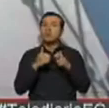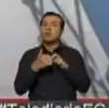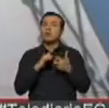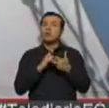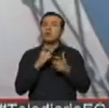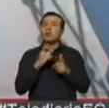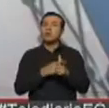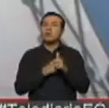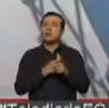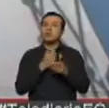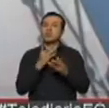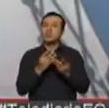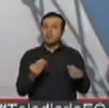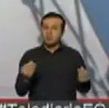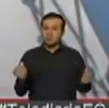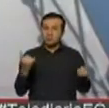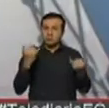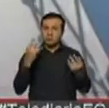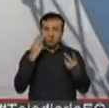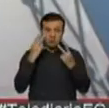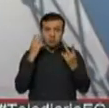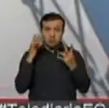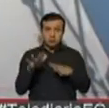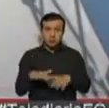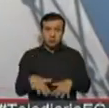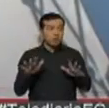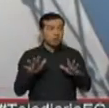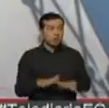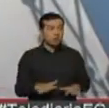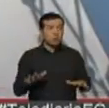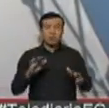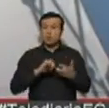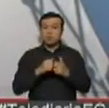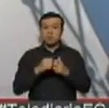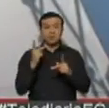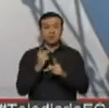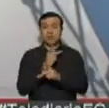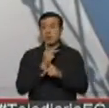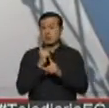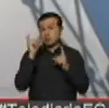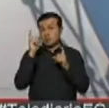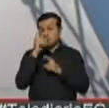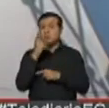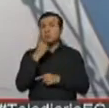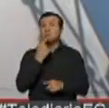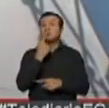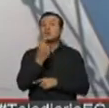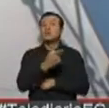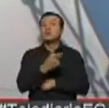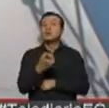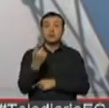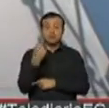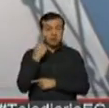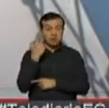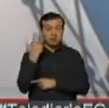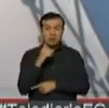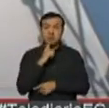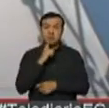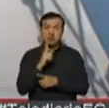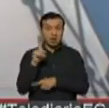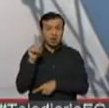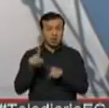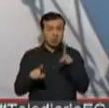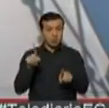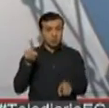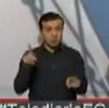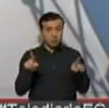manera urgente? Porque lo que está ocurriendo es que se ven pues estas bandas ya organizadas. Se habla incluso de la presencia de